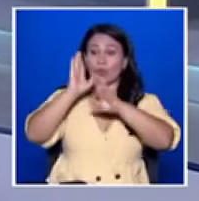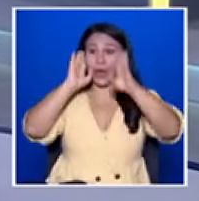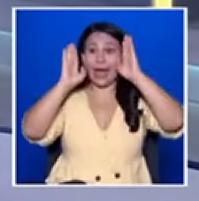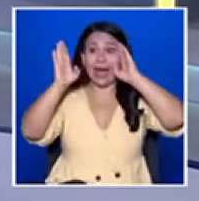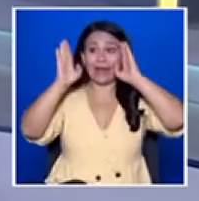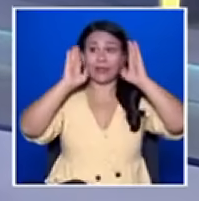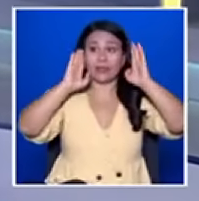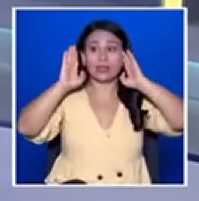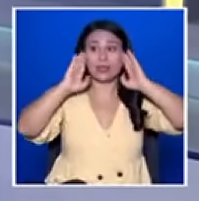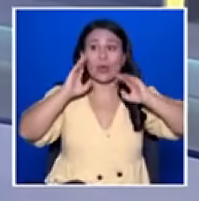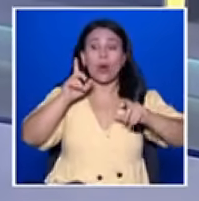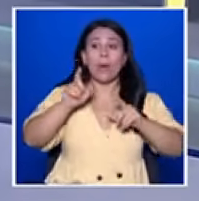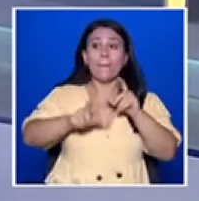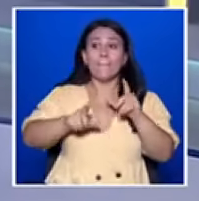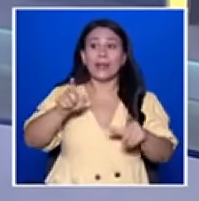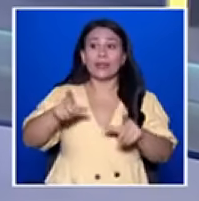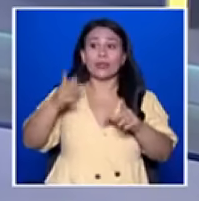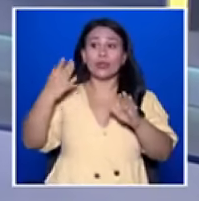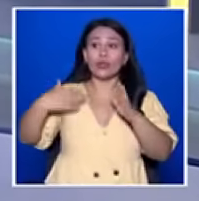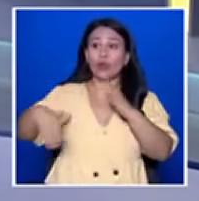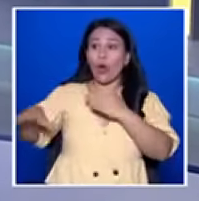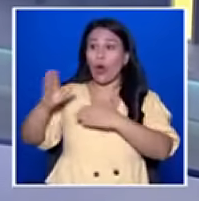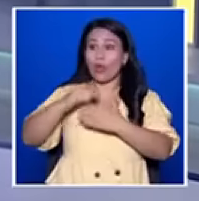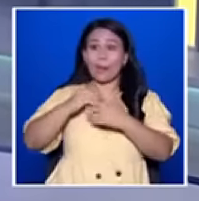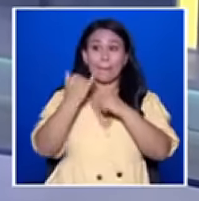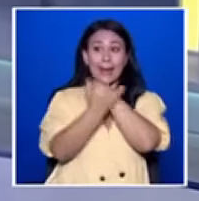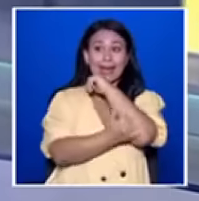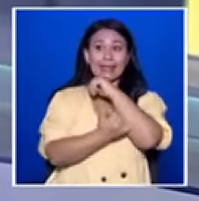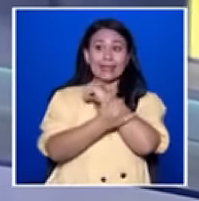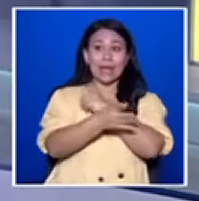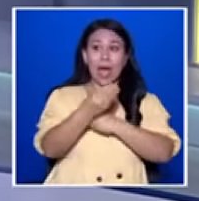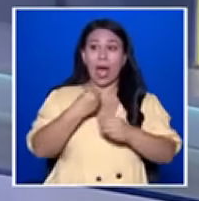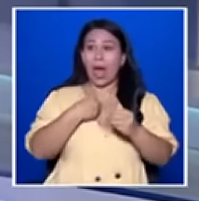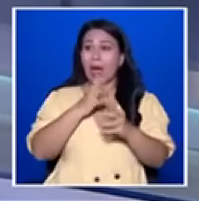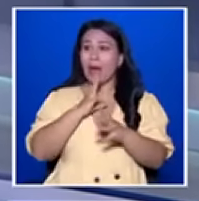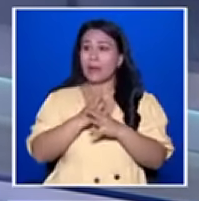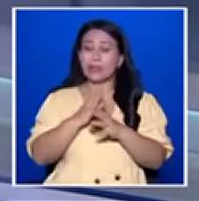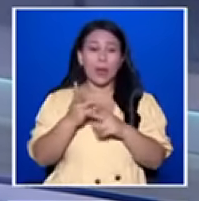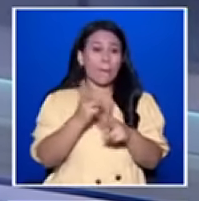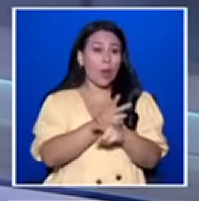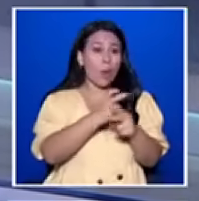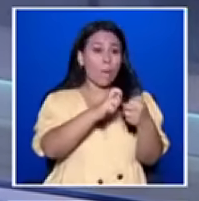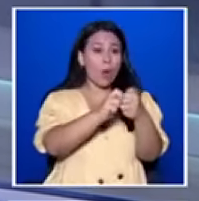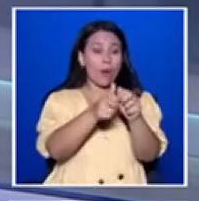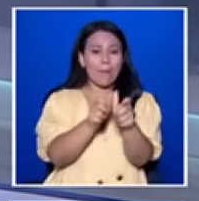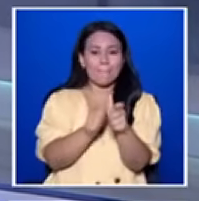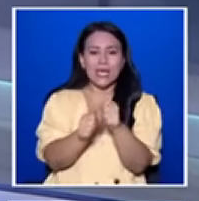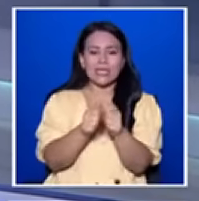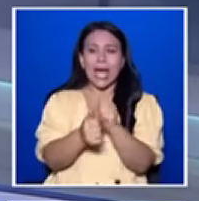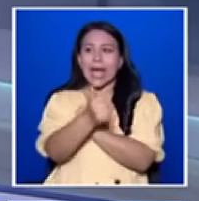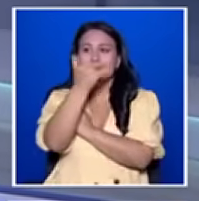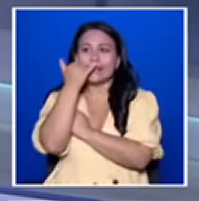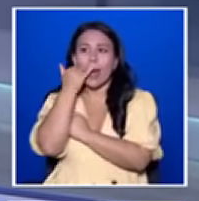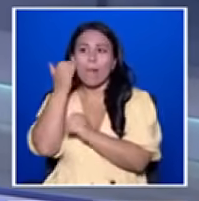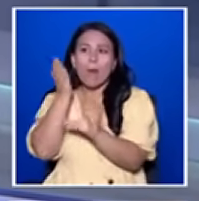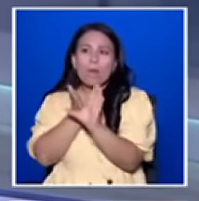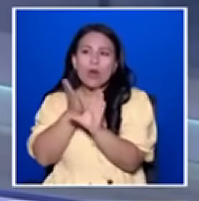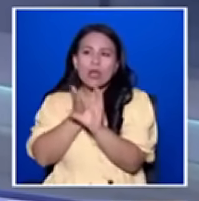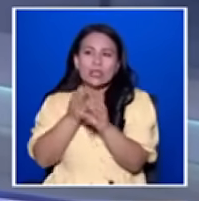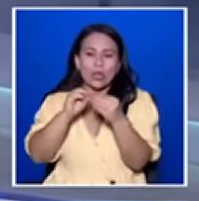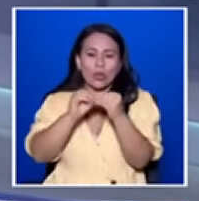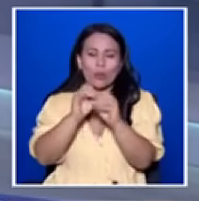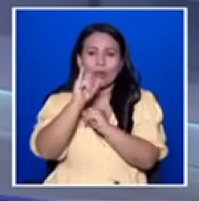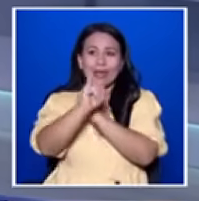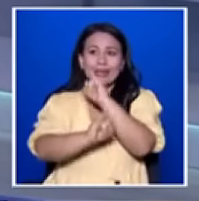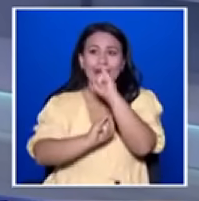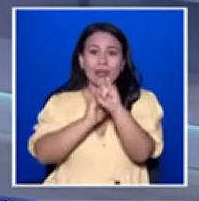con esto, porque usuarios en todo el país están alertando de estafas mediante llamadas y mensajes desde números internacionales en la